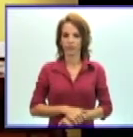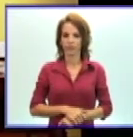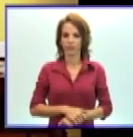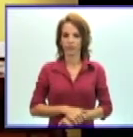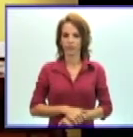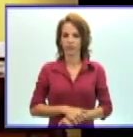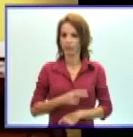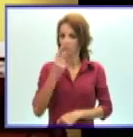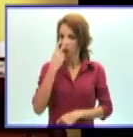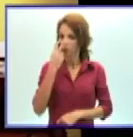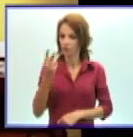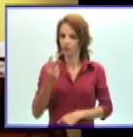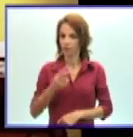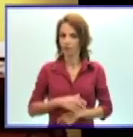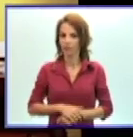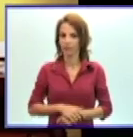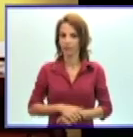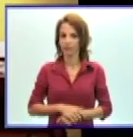Observa